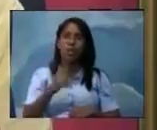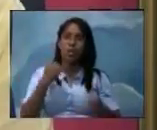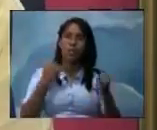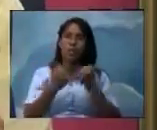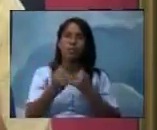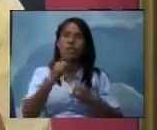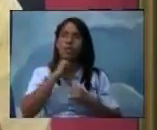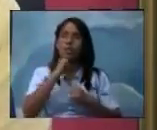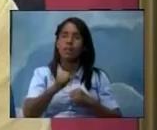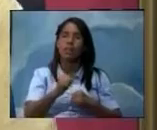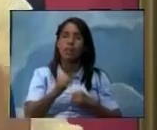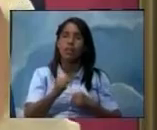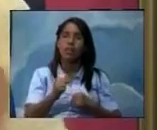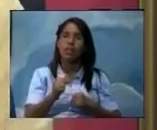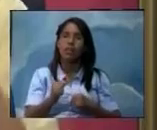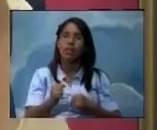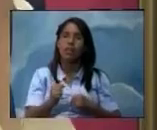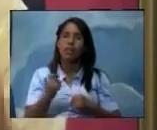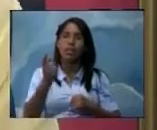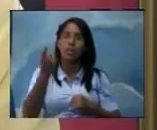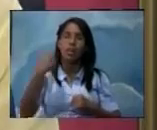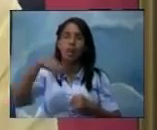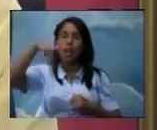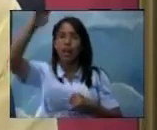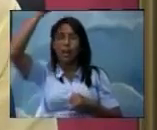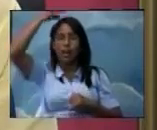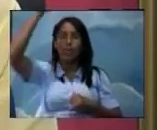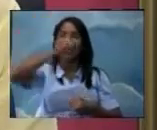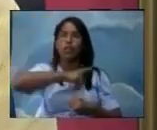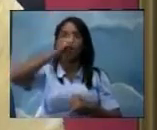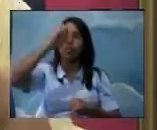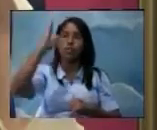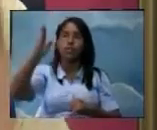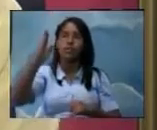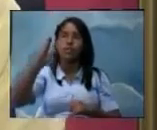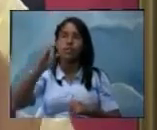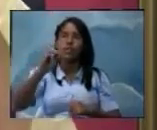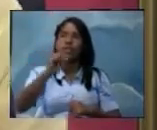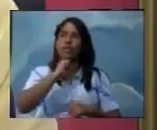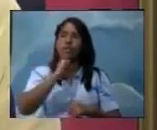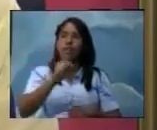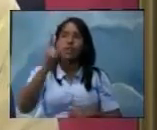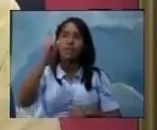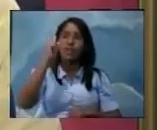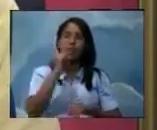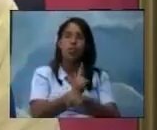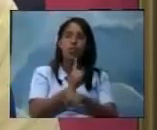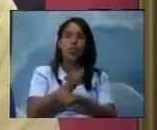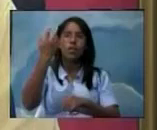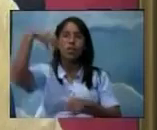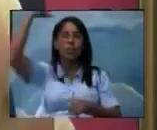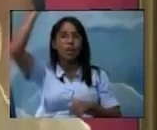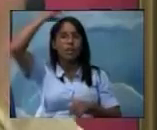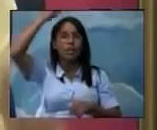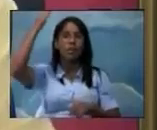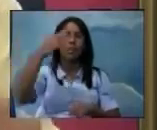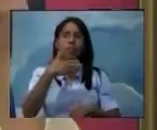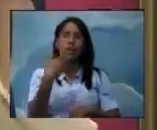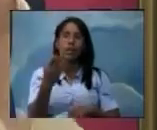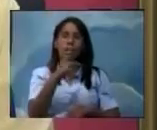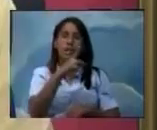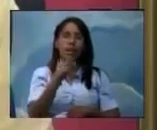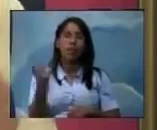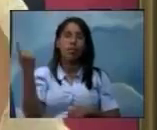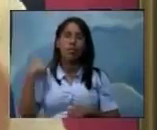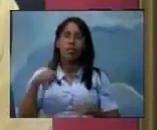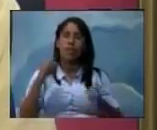tiene fin. Repita conmigo, el reino de Dios, el reino de Dios es el único reino, es el único reino que